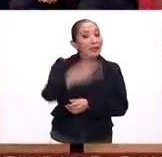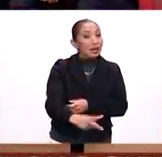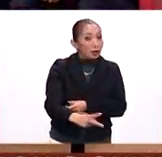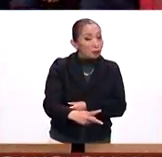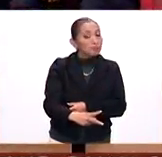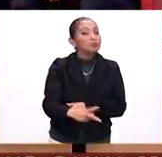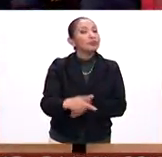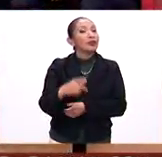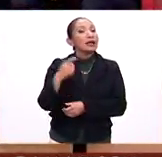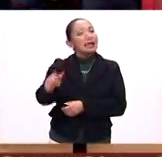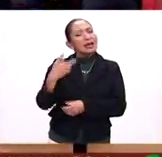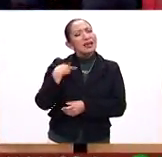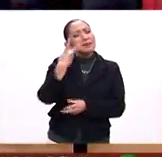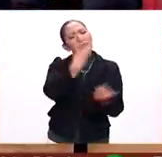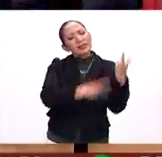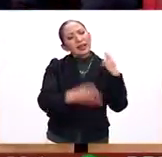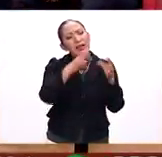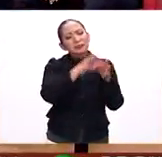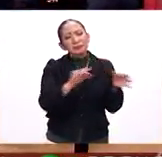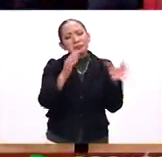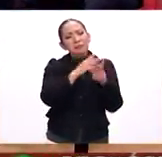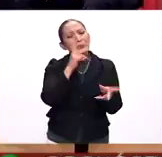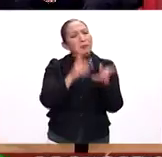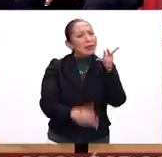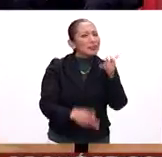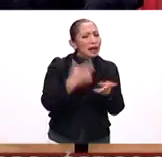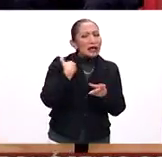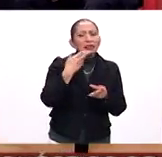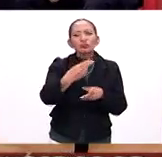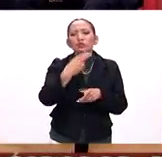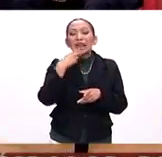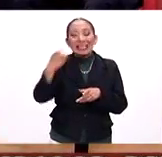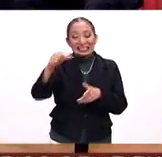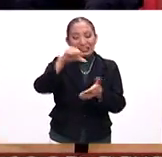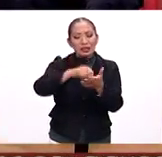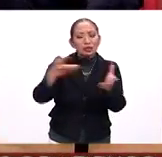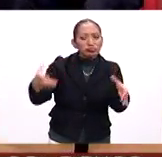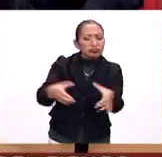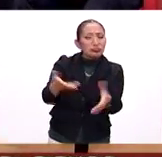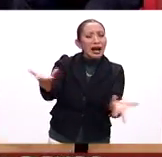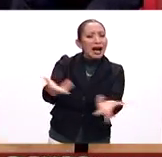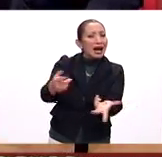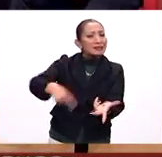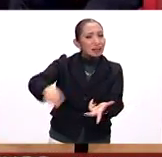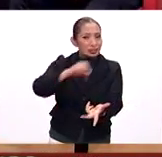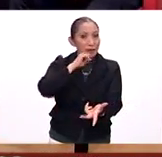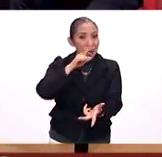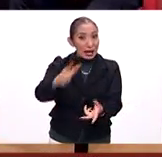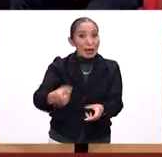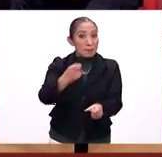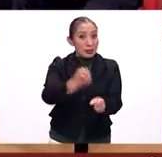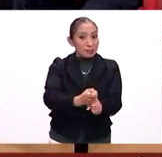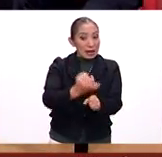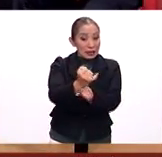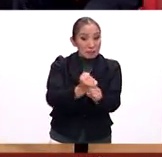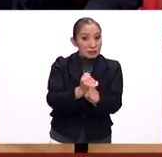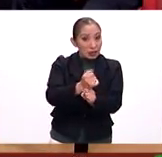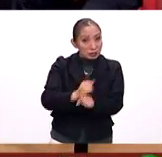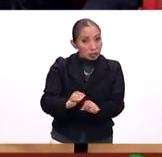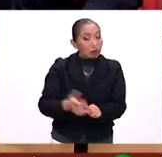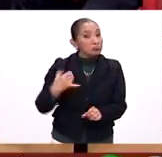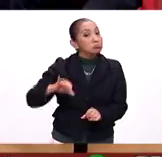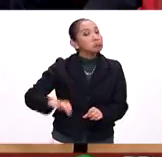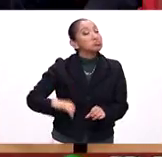México. Y nos viene a hablar del funcionamiento de este centro, que además hizo el primer estudio muy